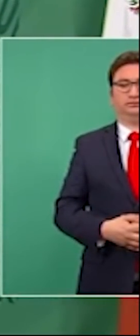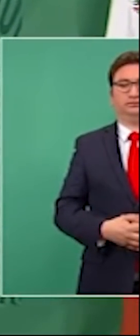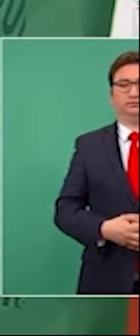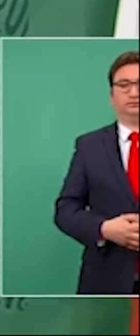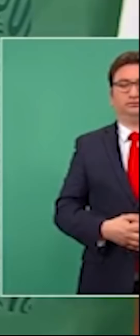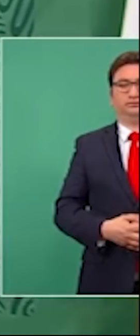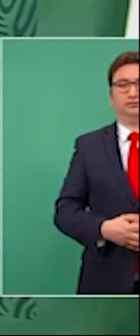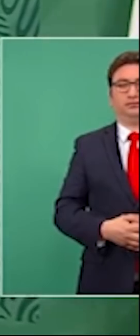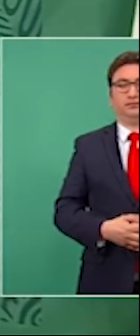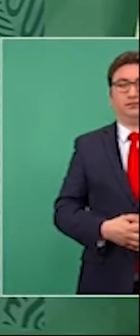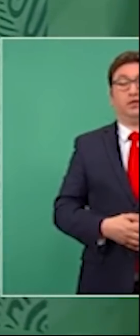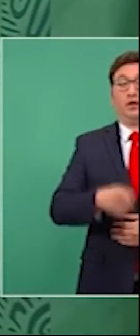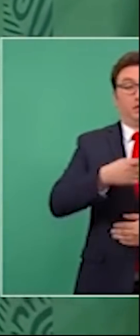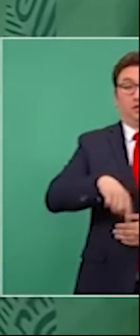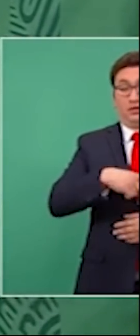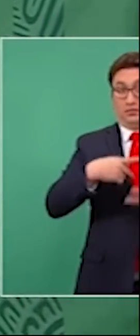contrarios a la democracia.